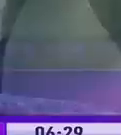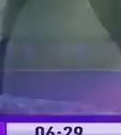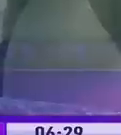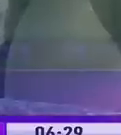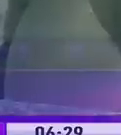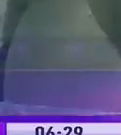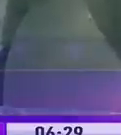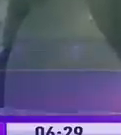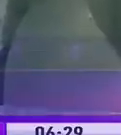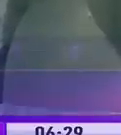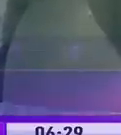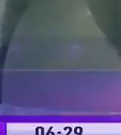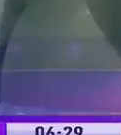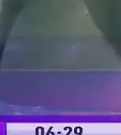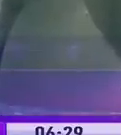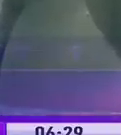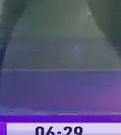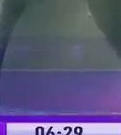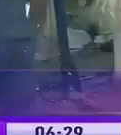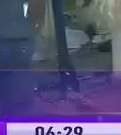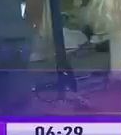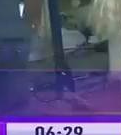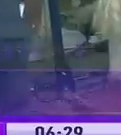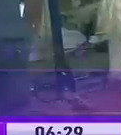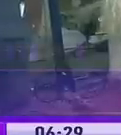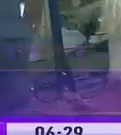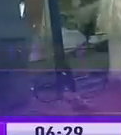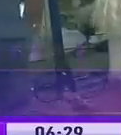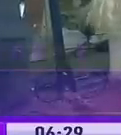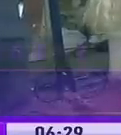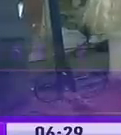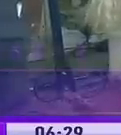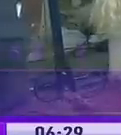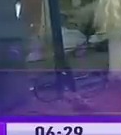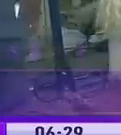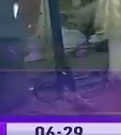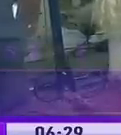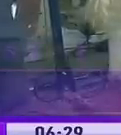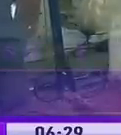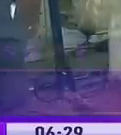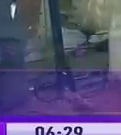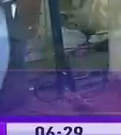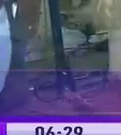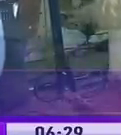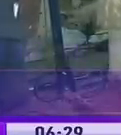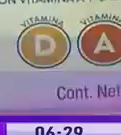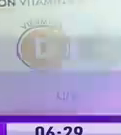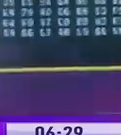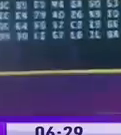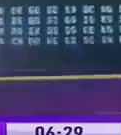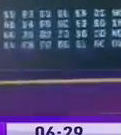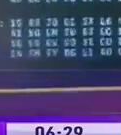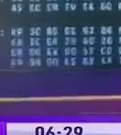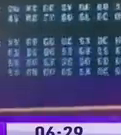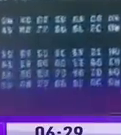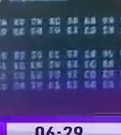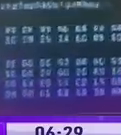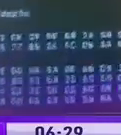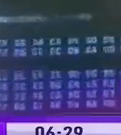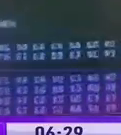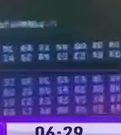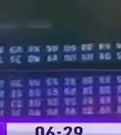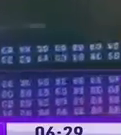prohíbe la comercialización del suero de leche en estado líquido. Y también, preste atención al